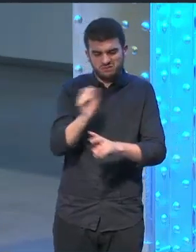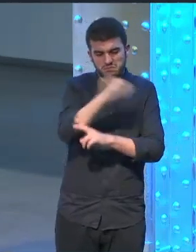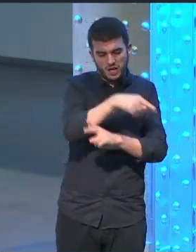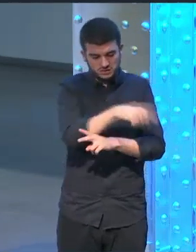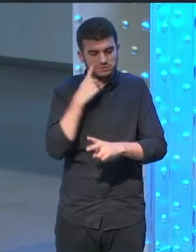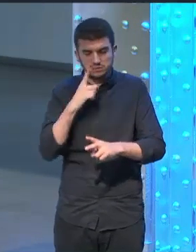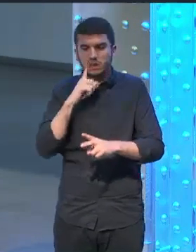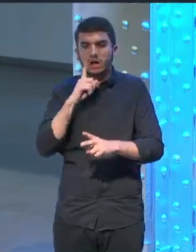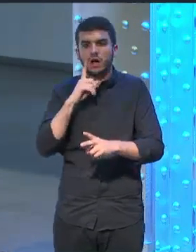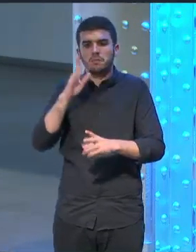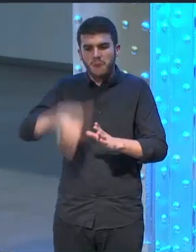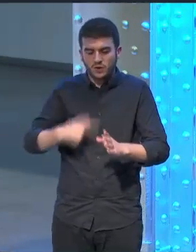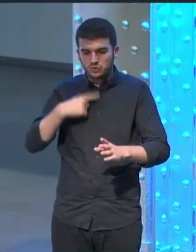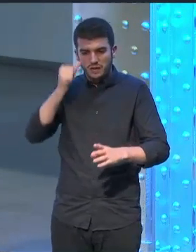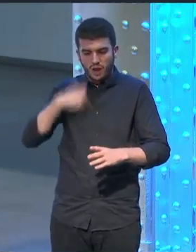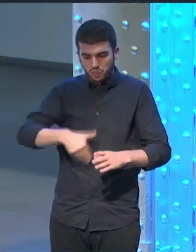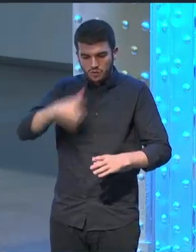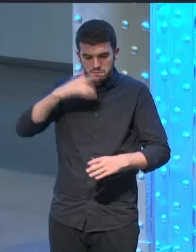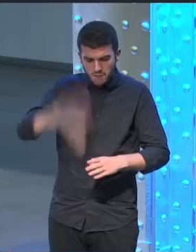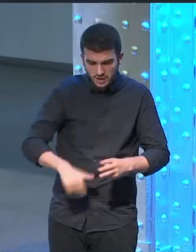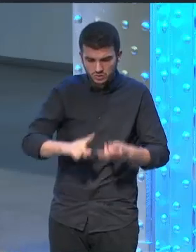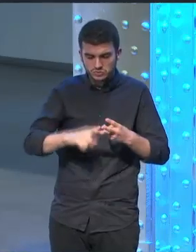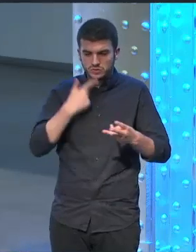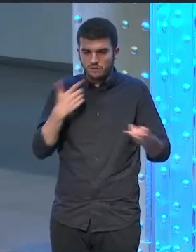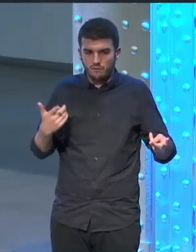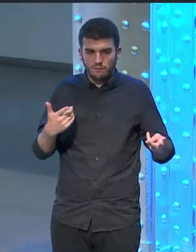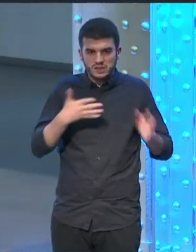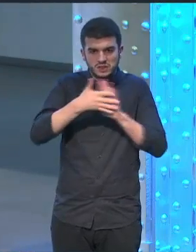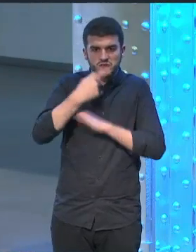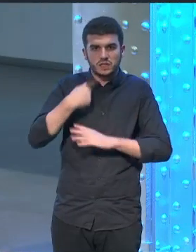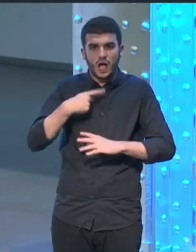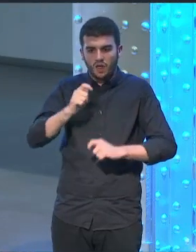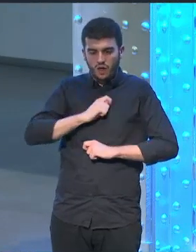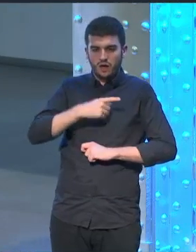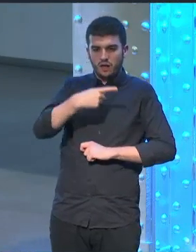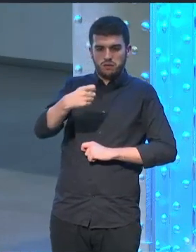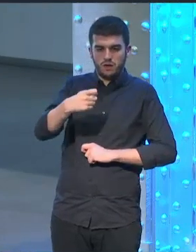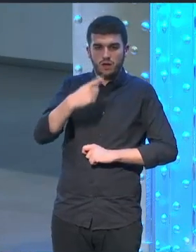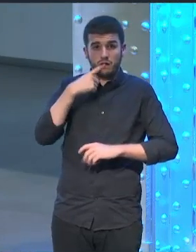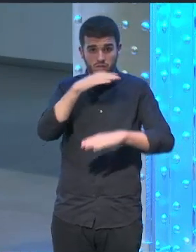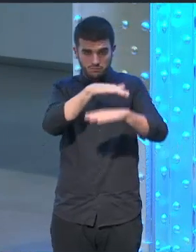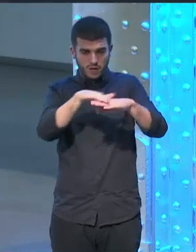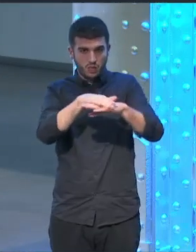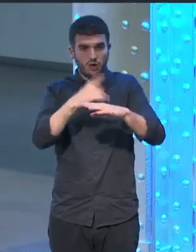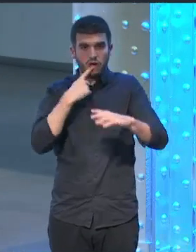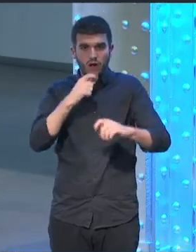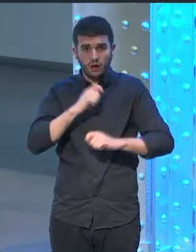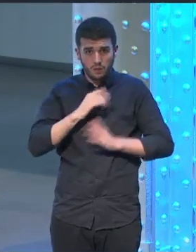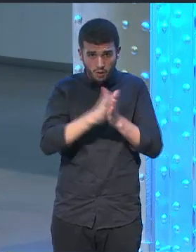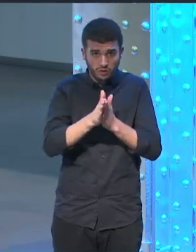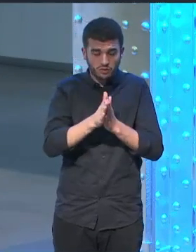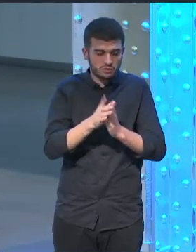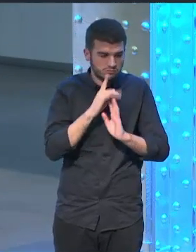menos mujeres premiadas, la falta de mujeres en ciencia e ingeniería también te perjudica. Perdonen, pero a mí esto no me motiva en